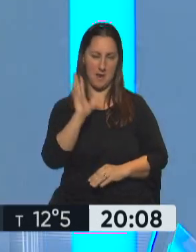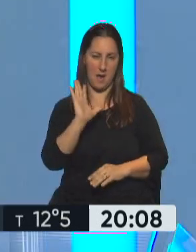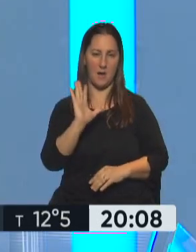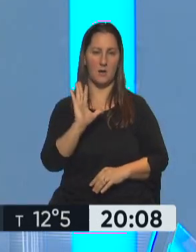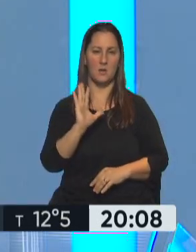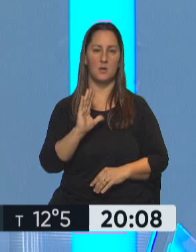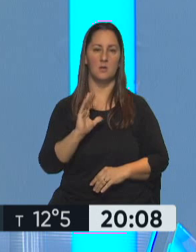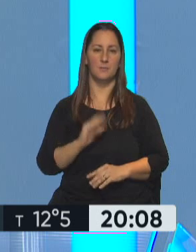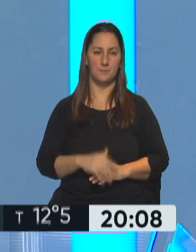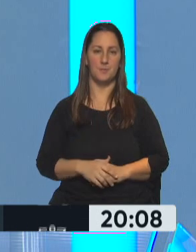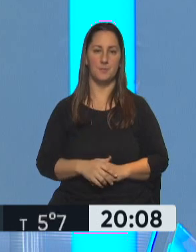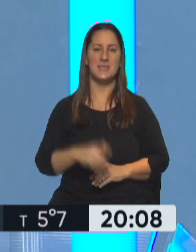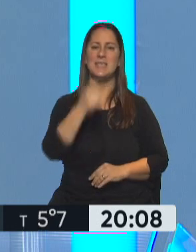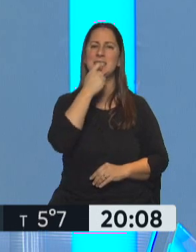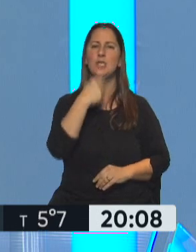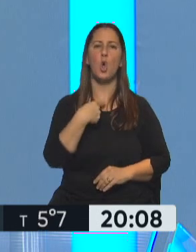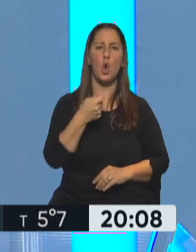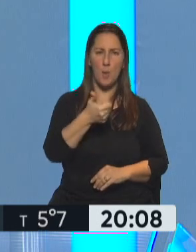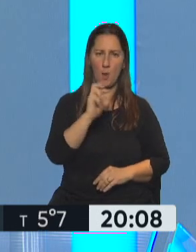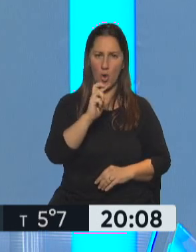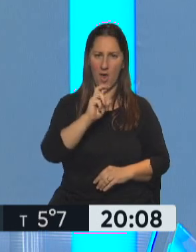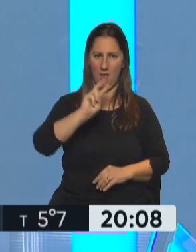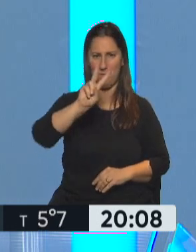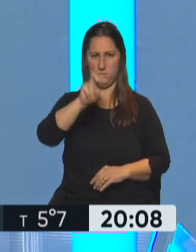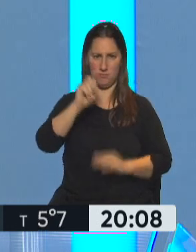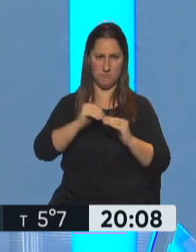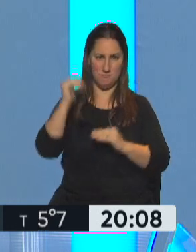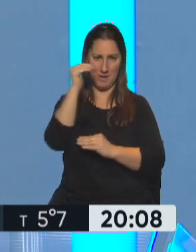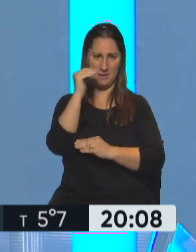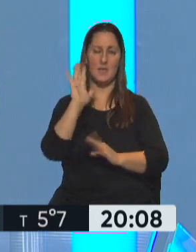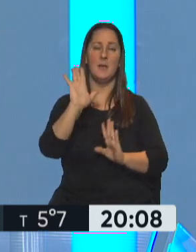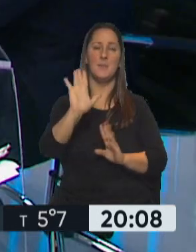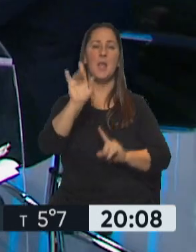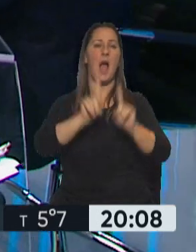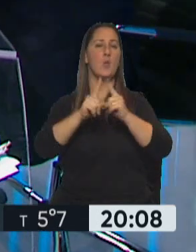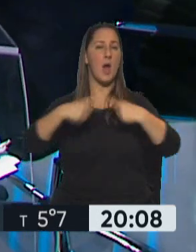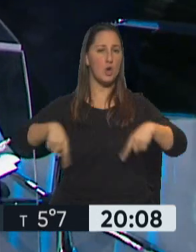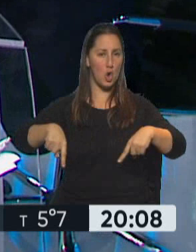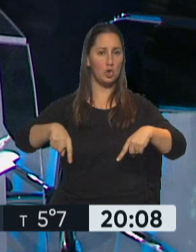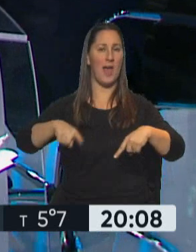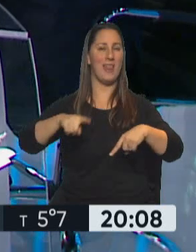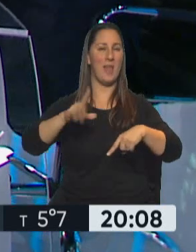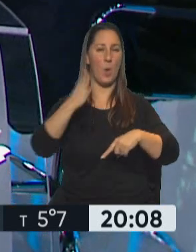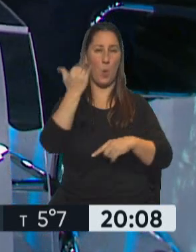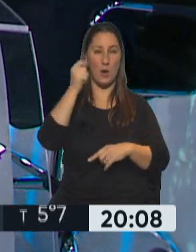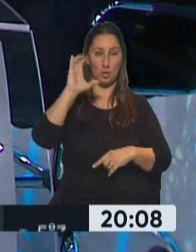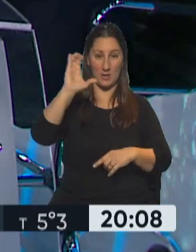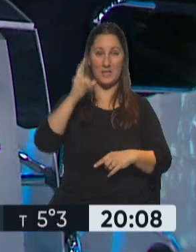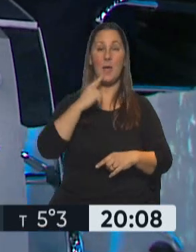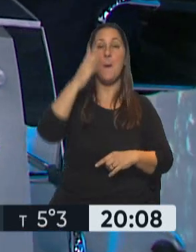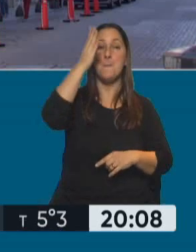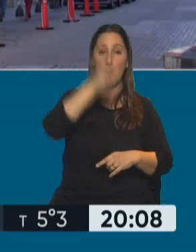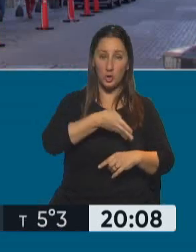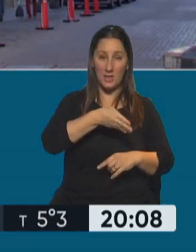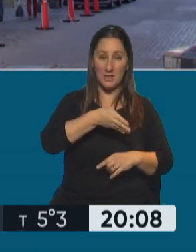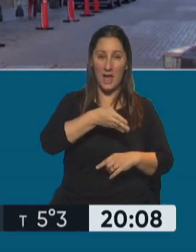cierra los ojitos y si compro dólares e incluso algunos instrumentos del banco central muestran que porcentualmente le han ganado